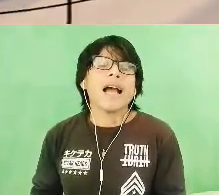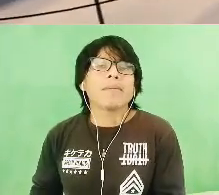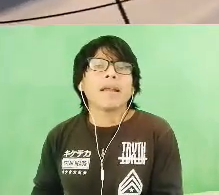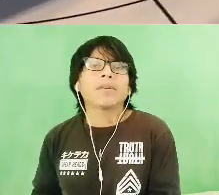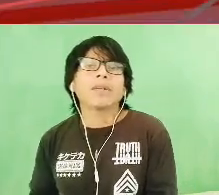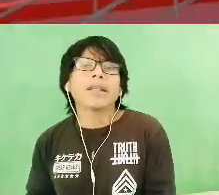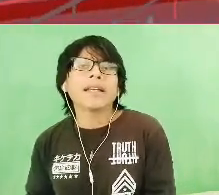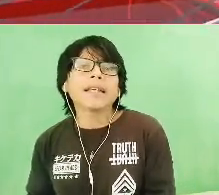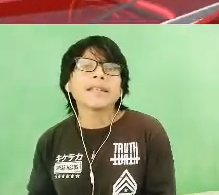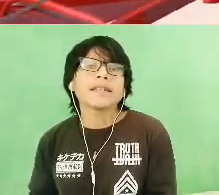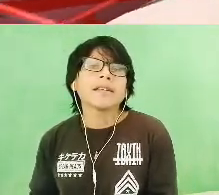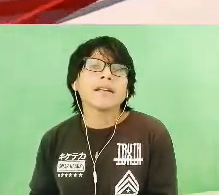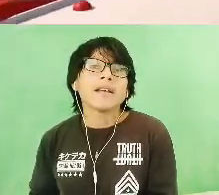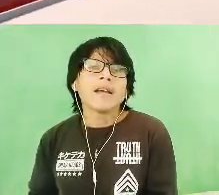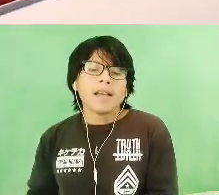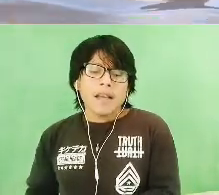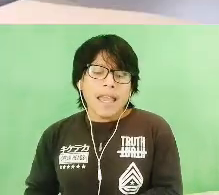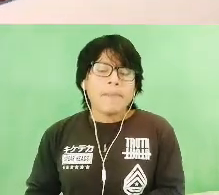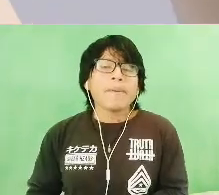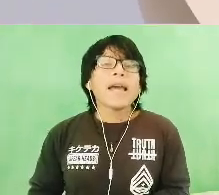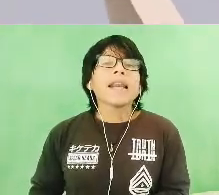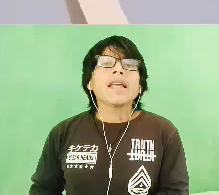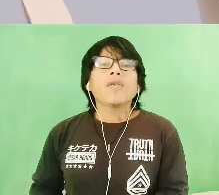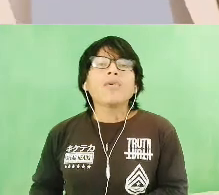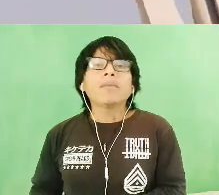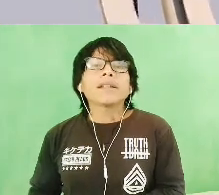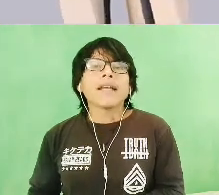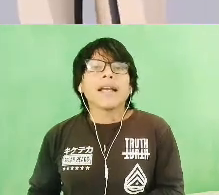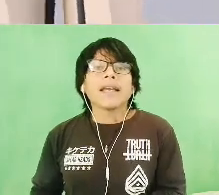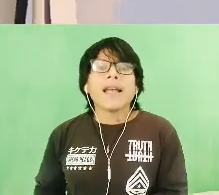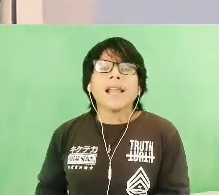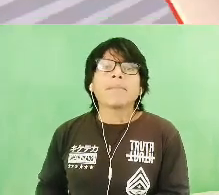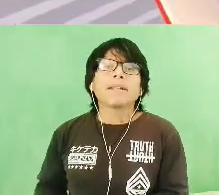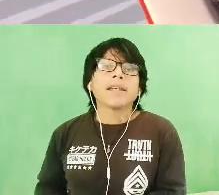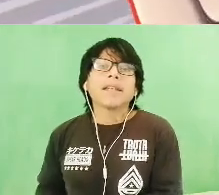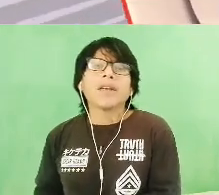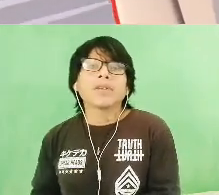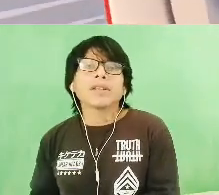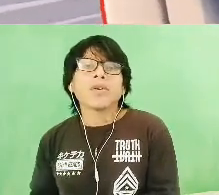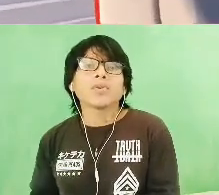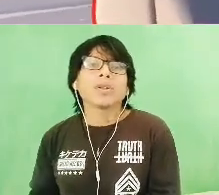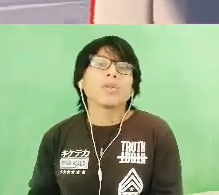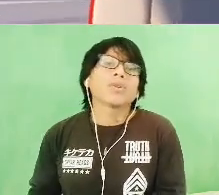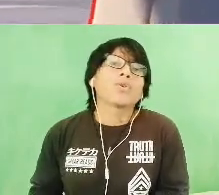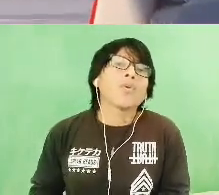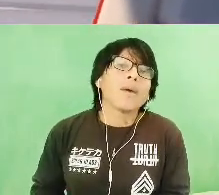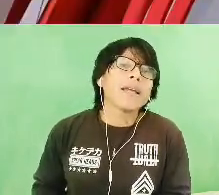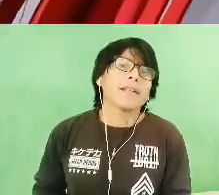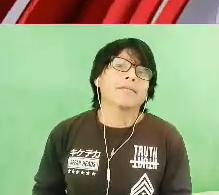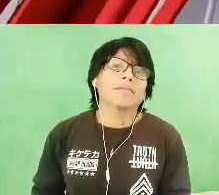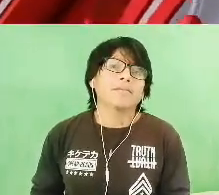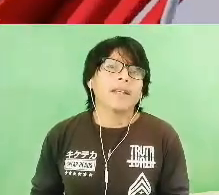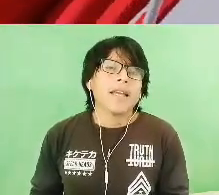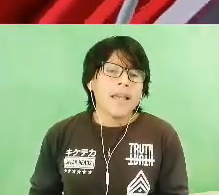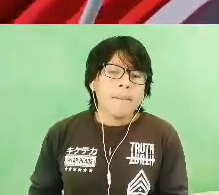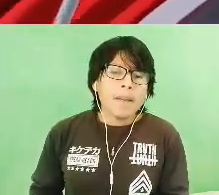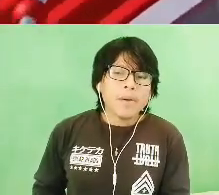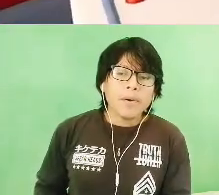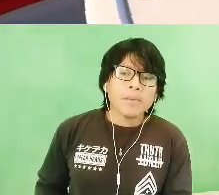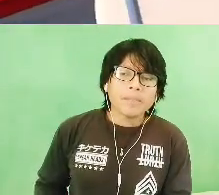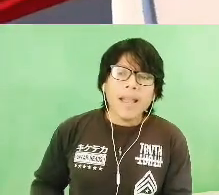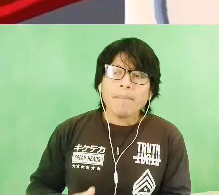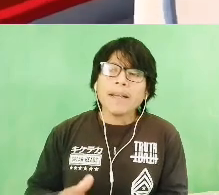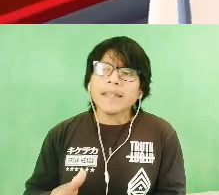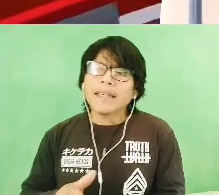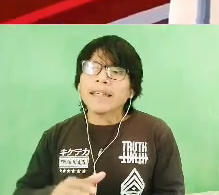lucirse hablando en inglés, enviarle un mensaje al presidente de los Estados Unidos, Joe Biden.